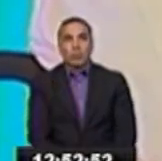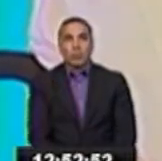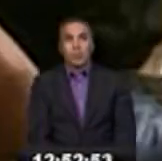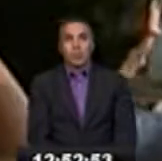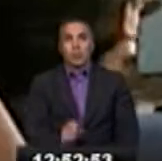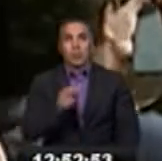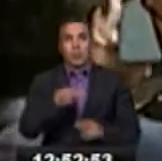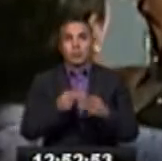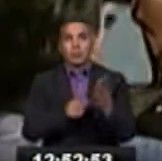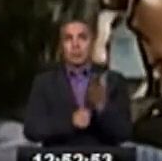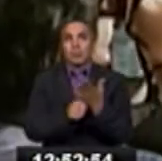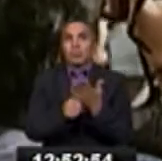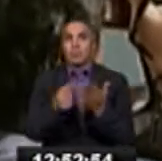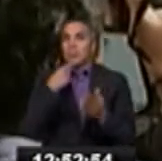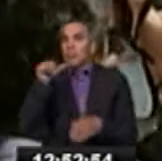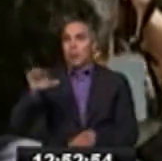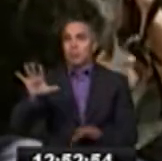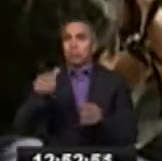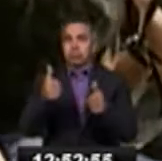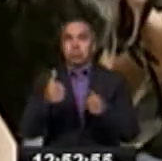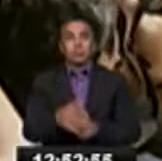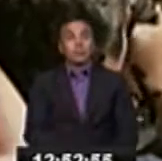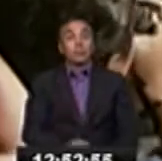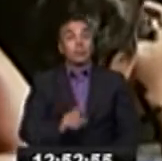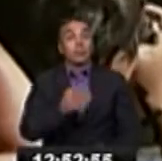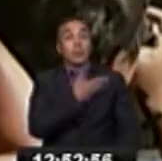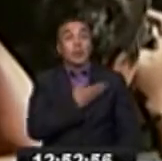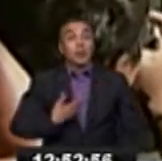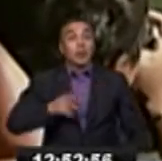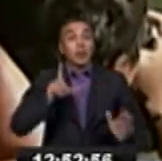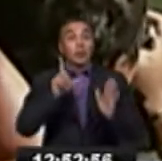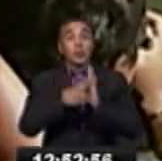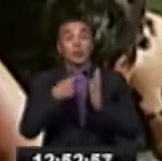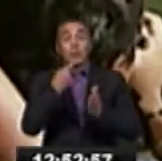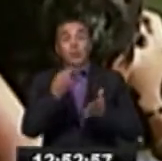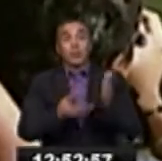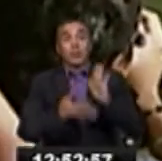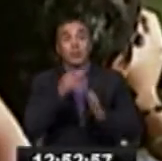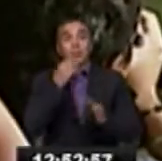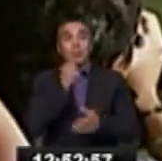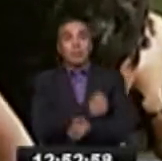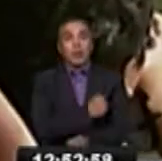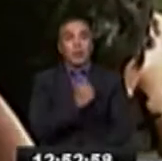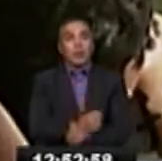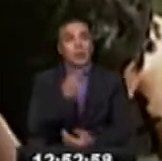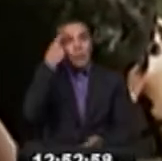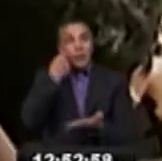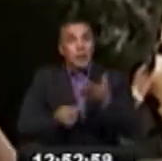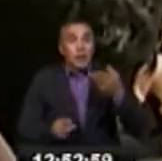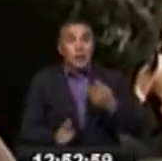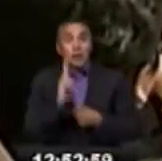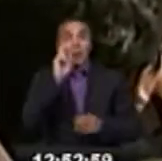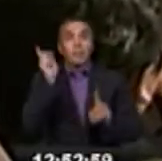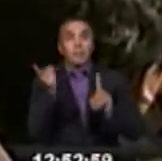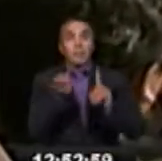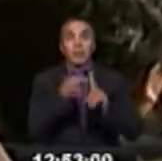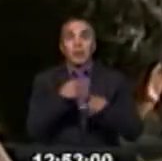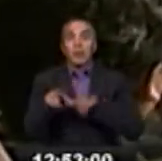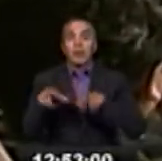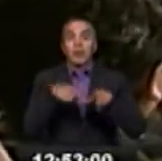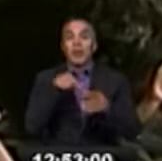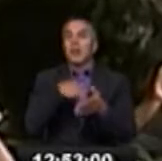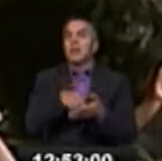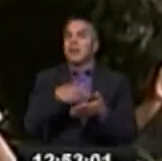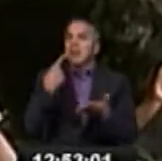canciller. El primer mandatario luego se dirigió a la parroquia Pascuales para inaugurar el primer escenario que forma